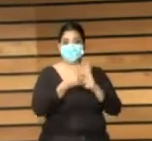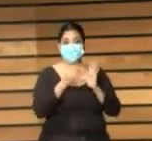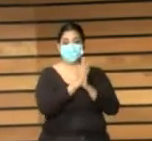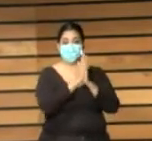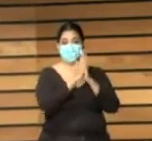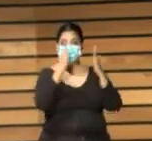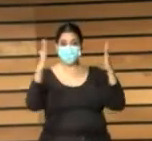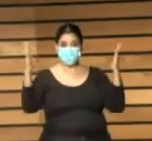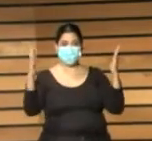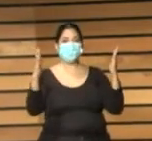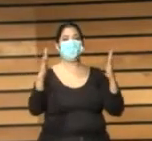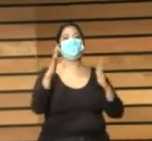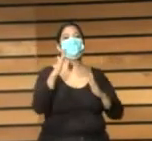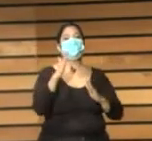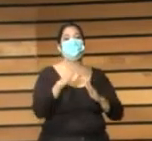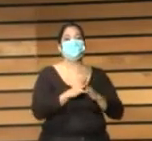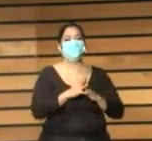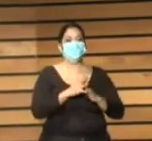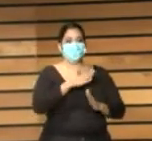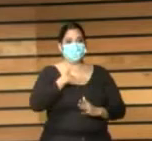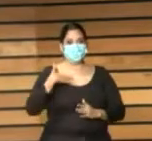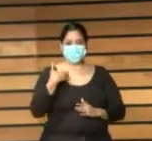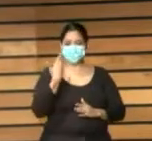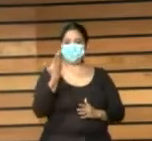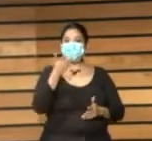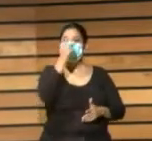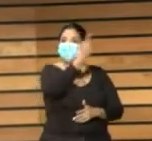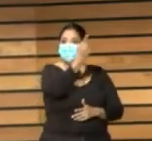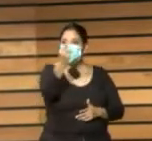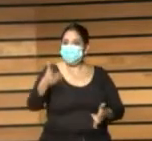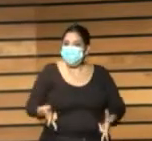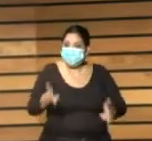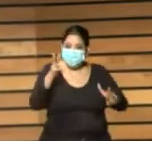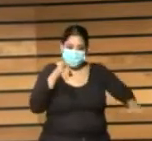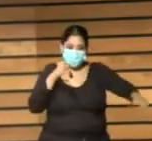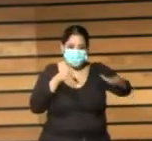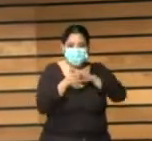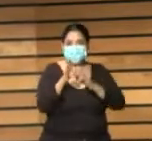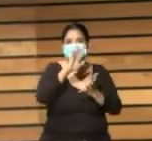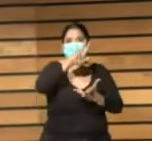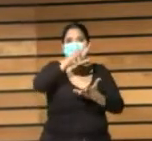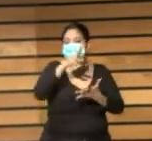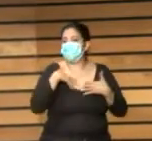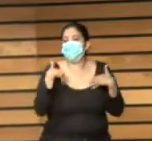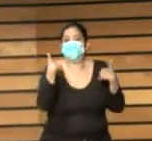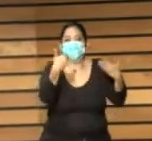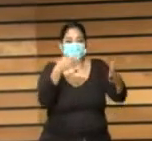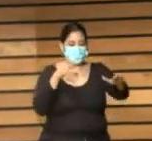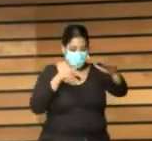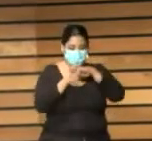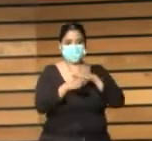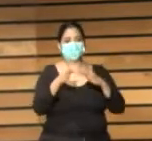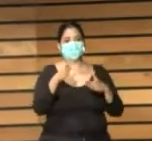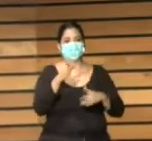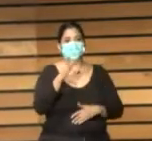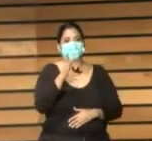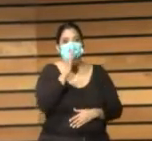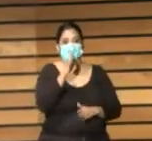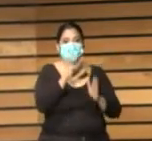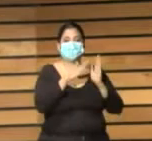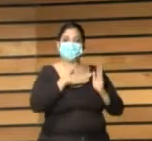agentes esenciales para el impulso de la democratización del acceso a la información, se puede colaborar en la lucha contra la